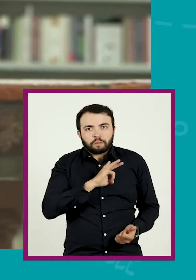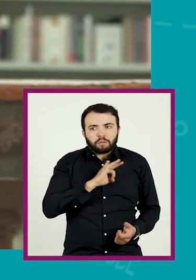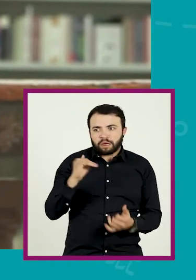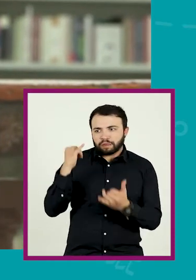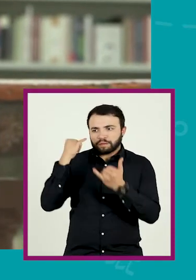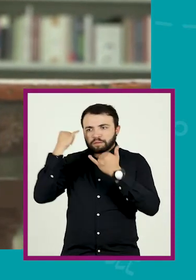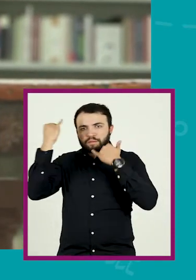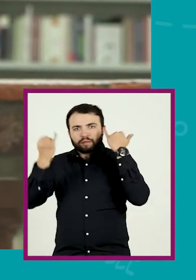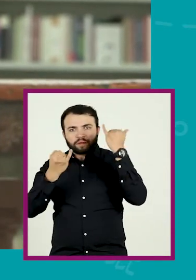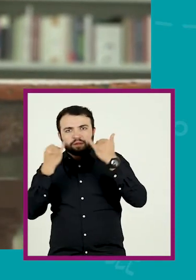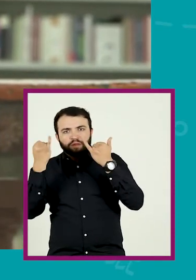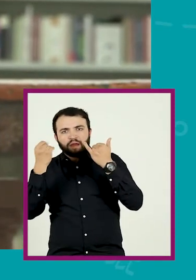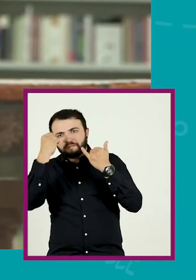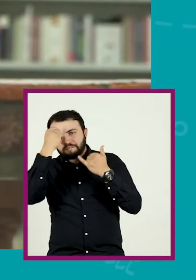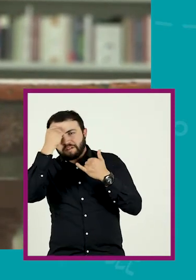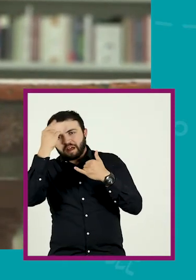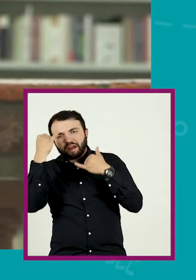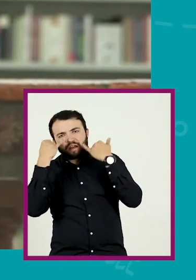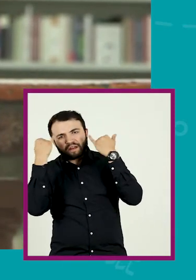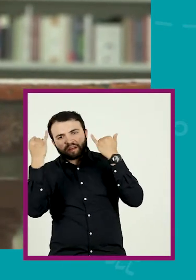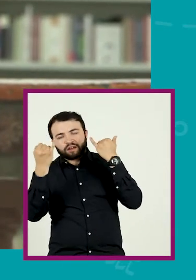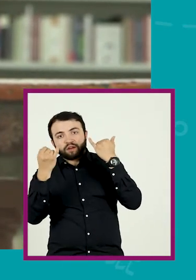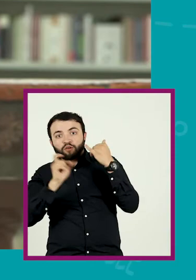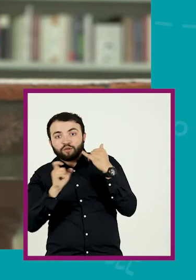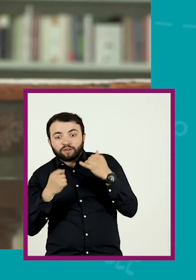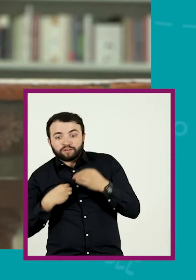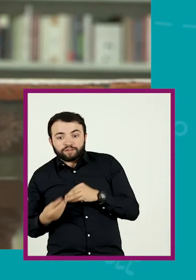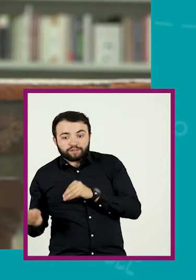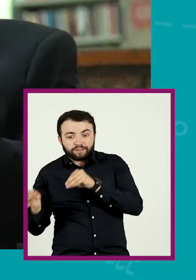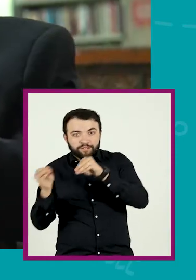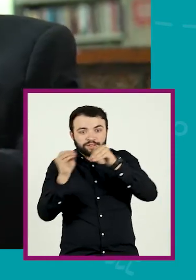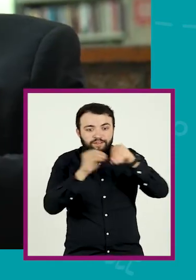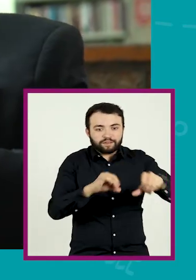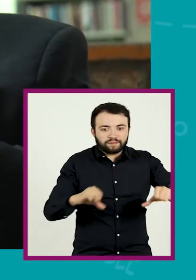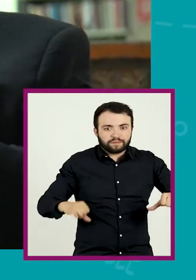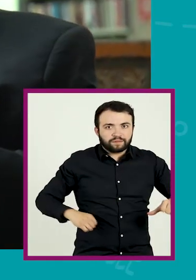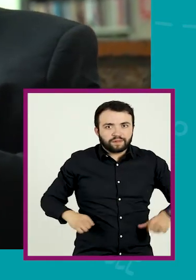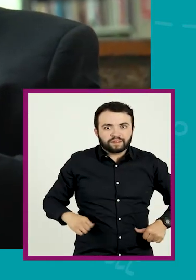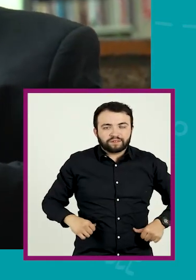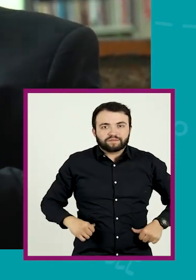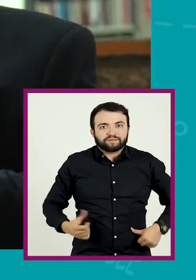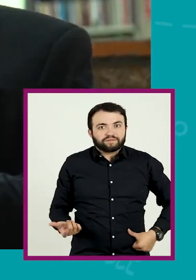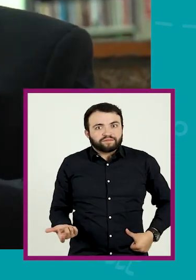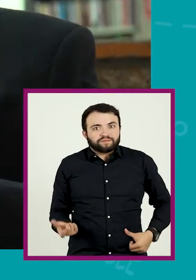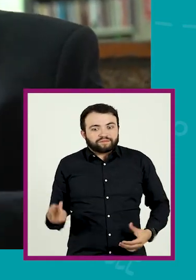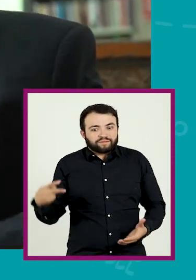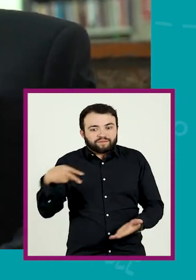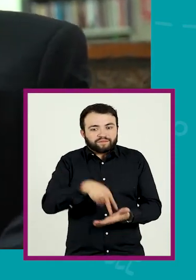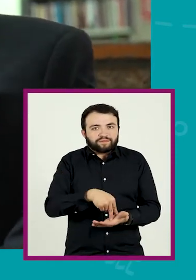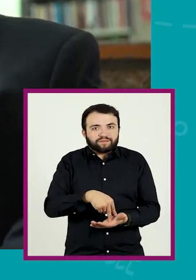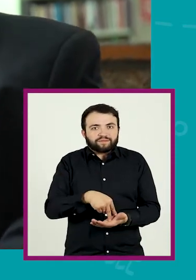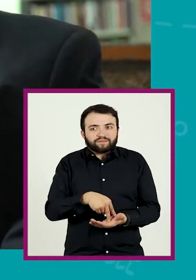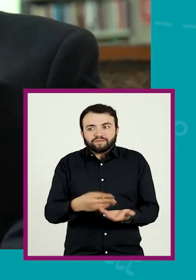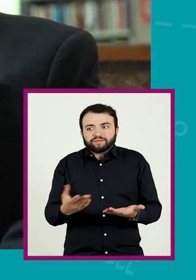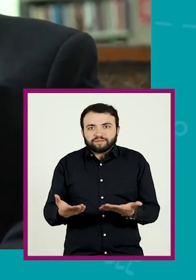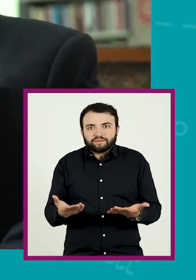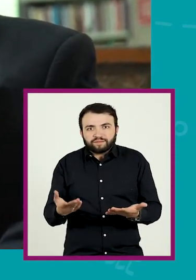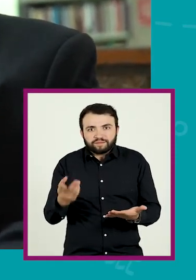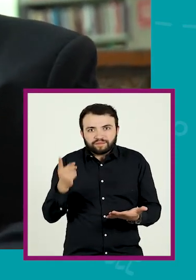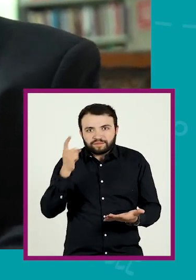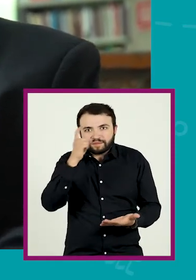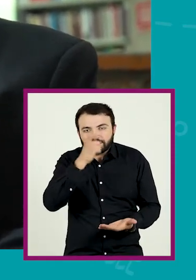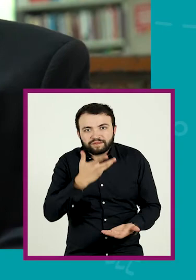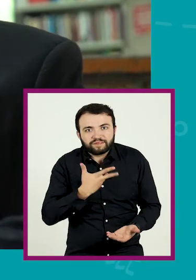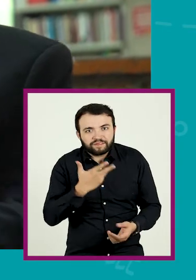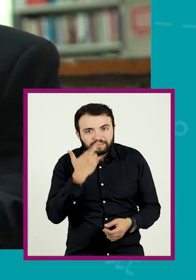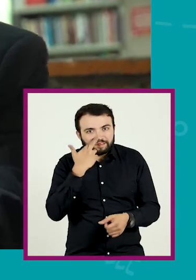¿Qué es lo que sucede con esto? Bueno, pues yo diría que Nos pone, digamos, en una conciencia de autonomía moral, ¿no? O sea, sí. somos